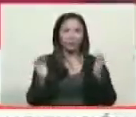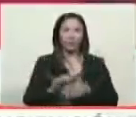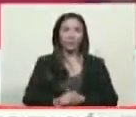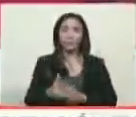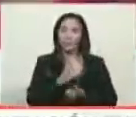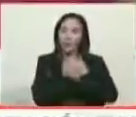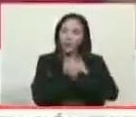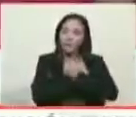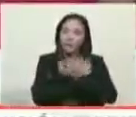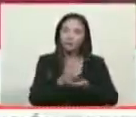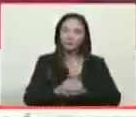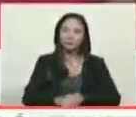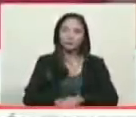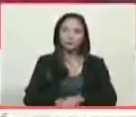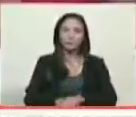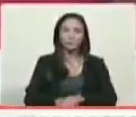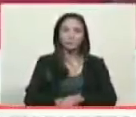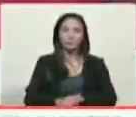abrazo,